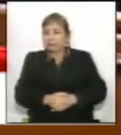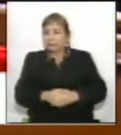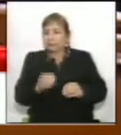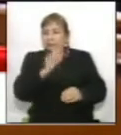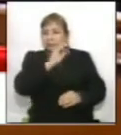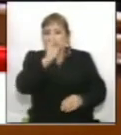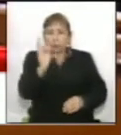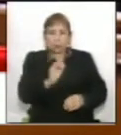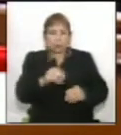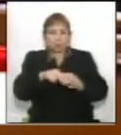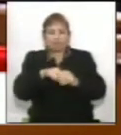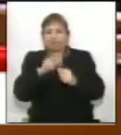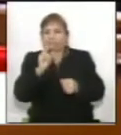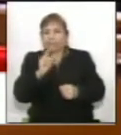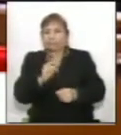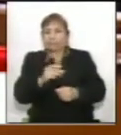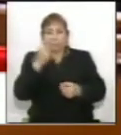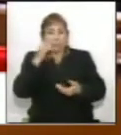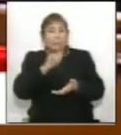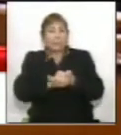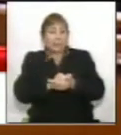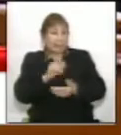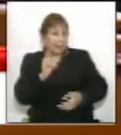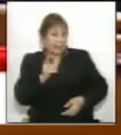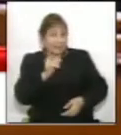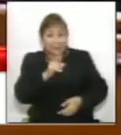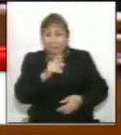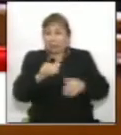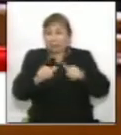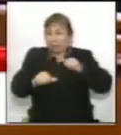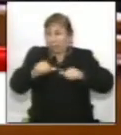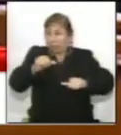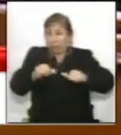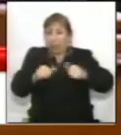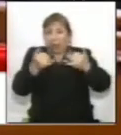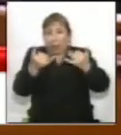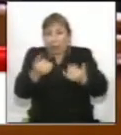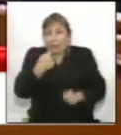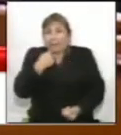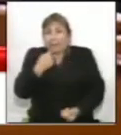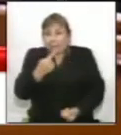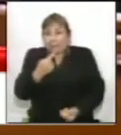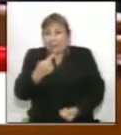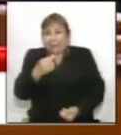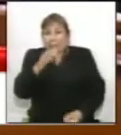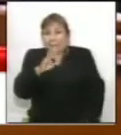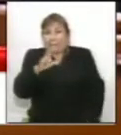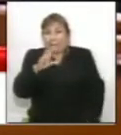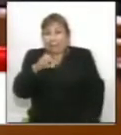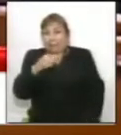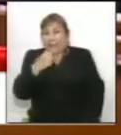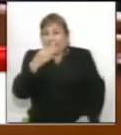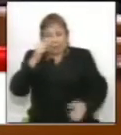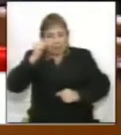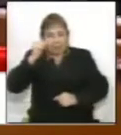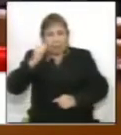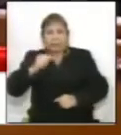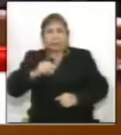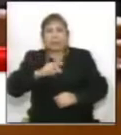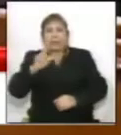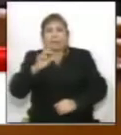nunca renunciaremos. Y para aquellos que siembran dudas, hoy les decimos, el FREPAP está a favor de la